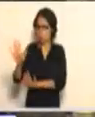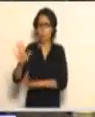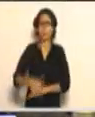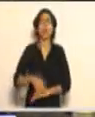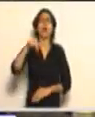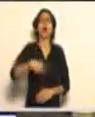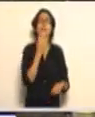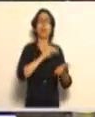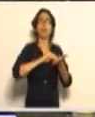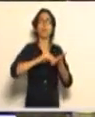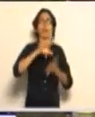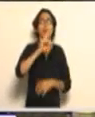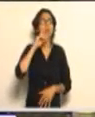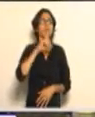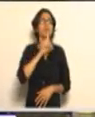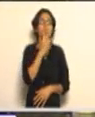Tiene la palabra la diputada Di Tullio.